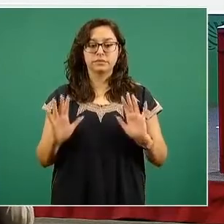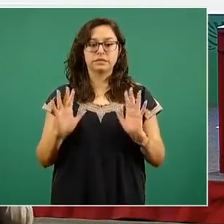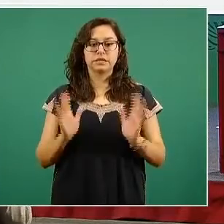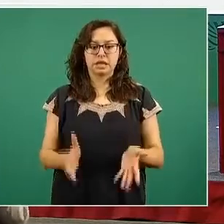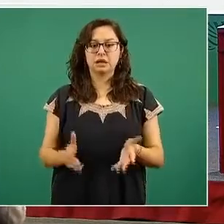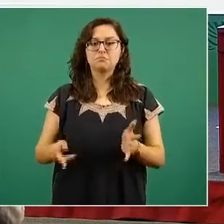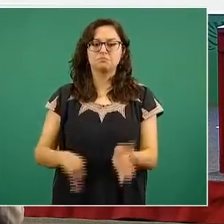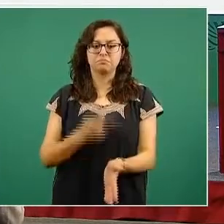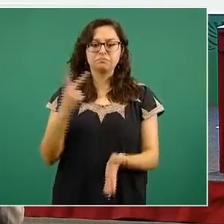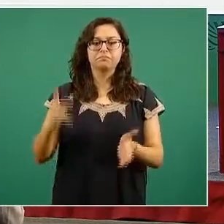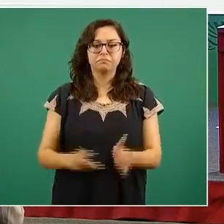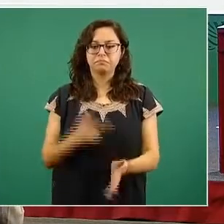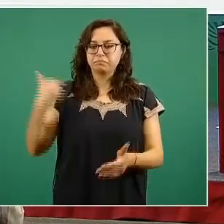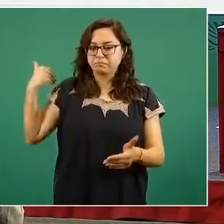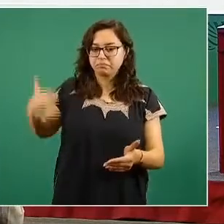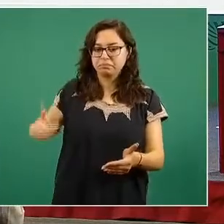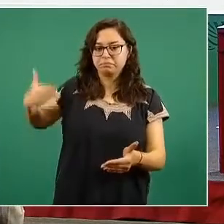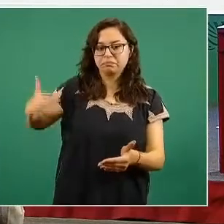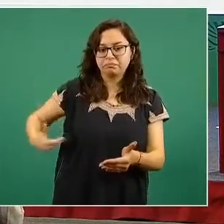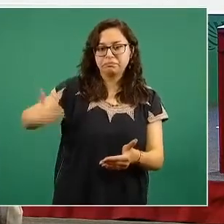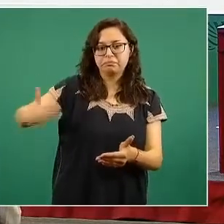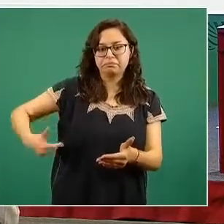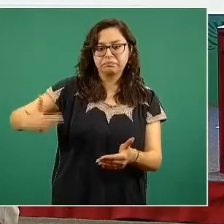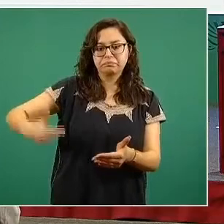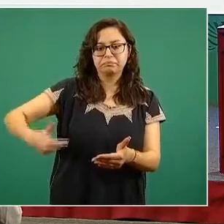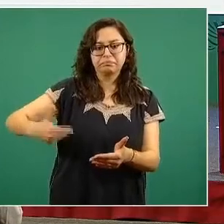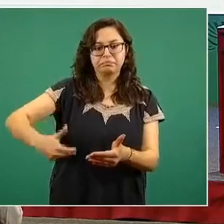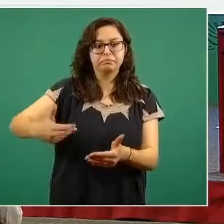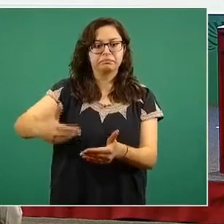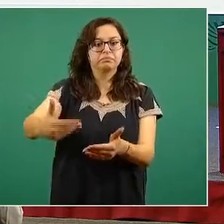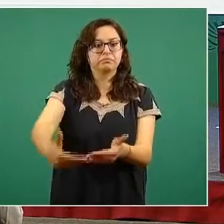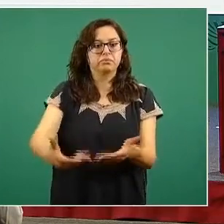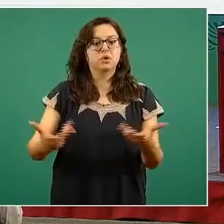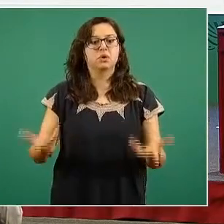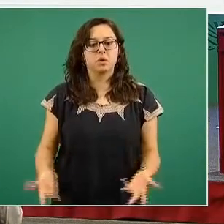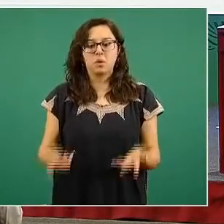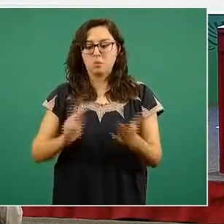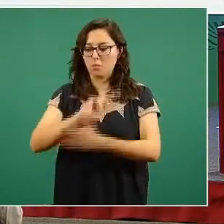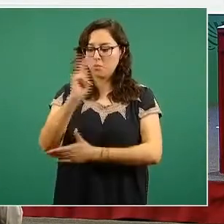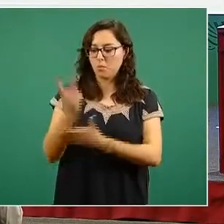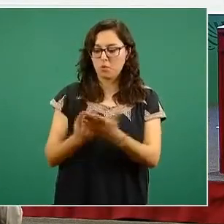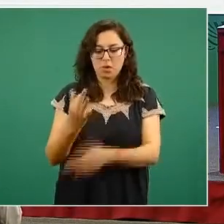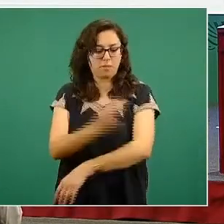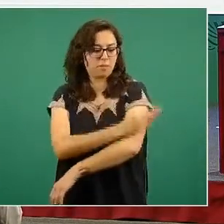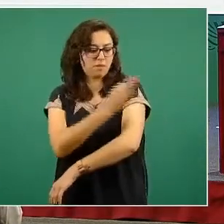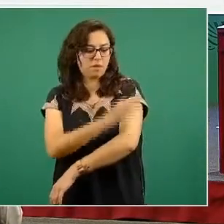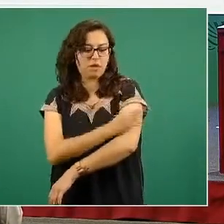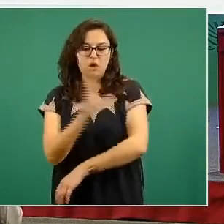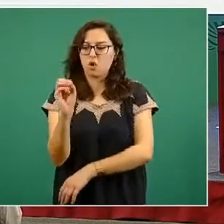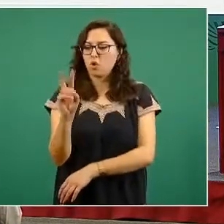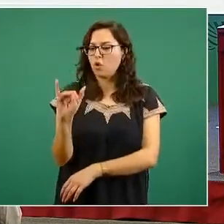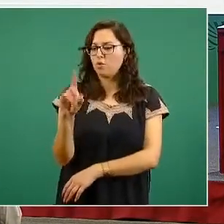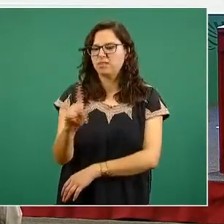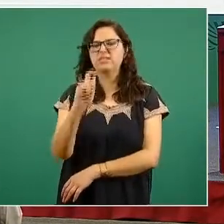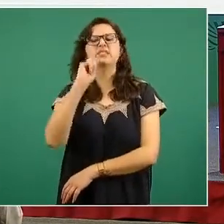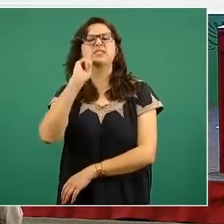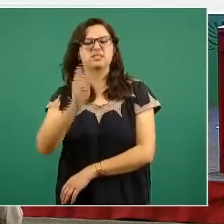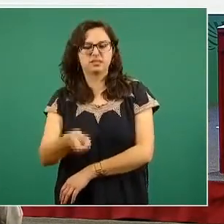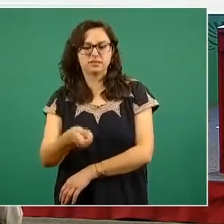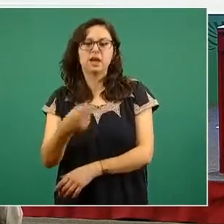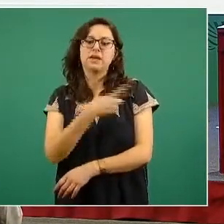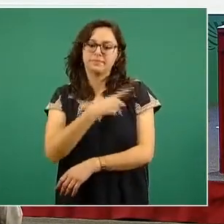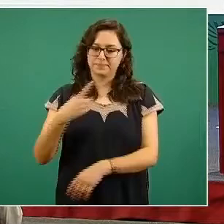arranque, insistiremos en recordar lo que significa el programa de vacunación COVID para todo el país.